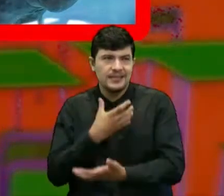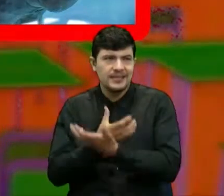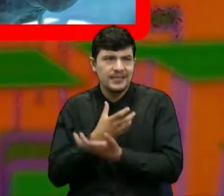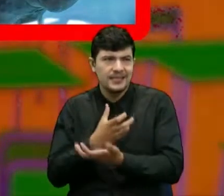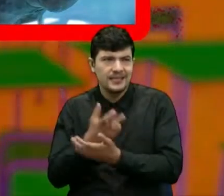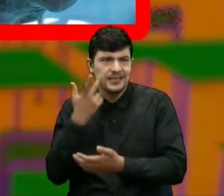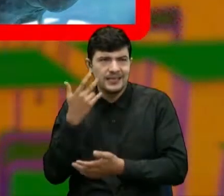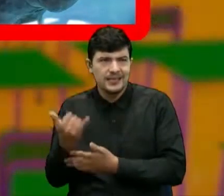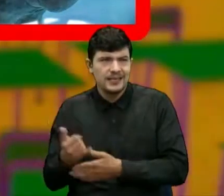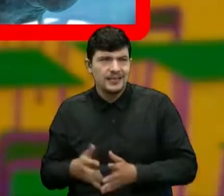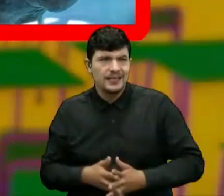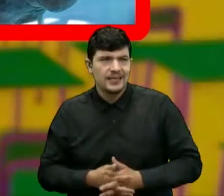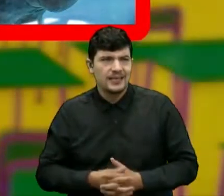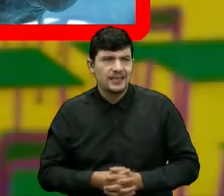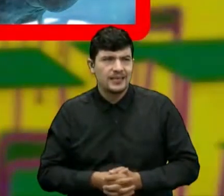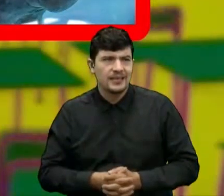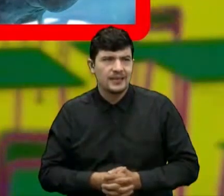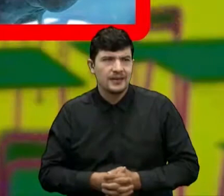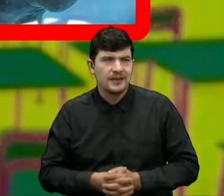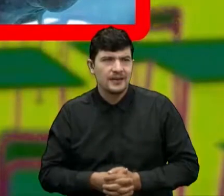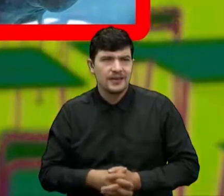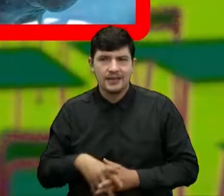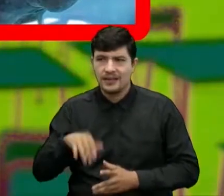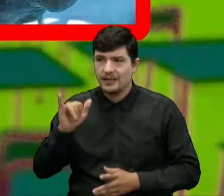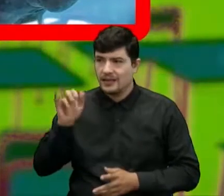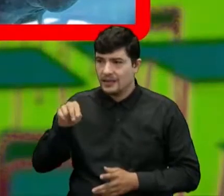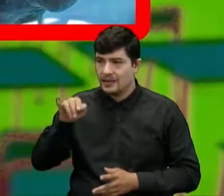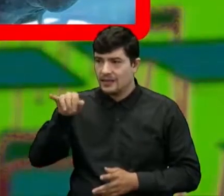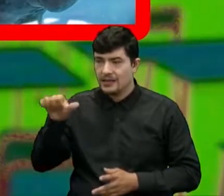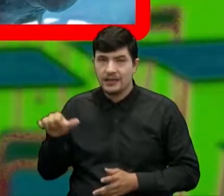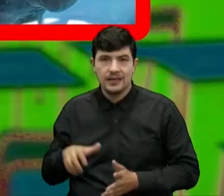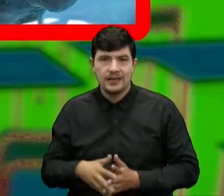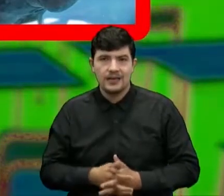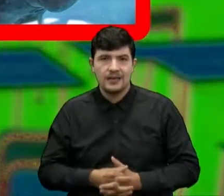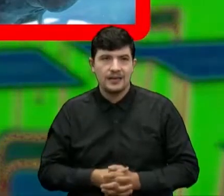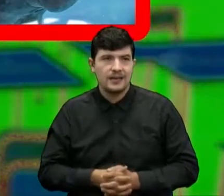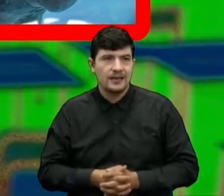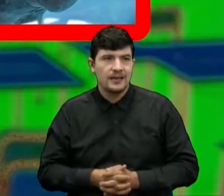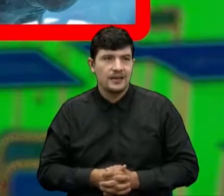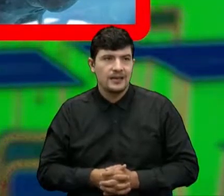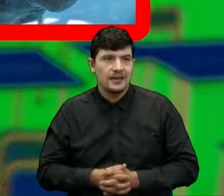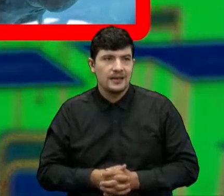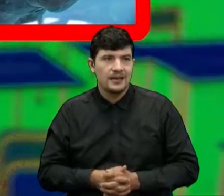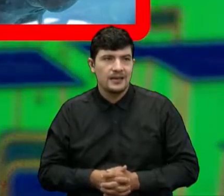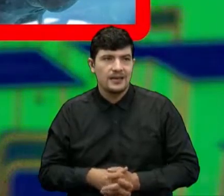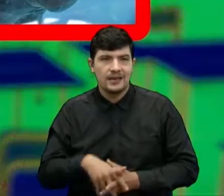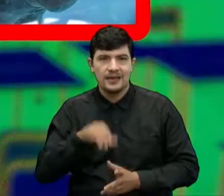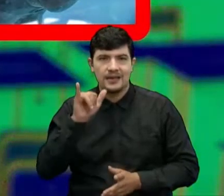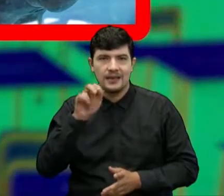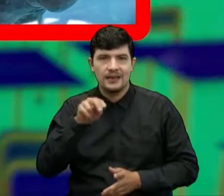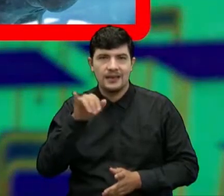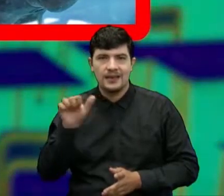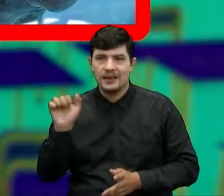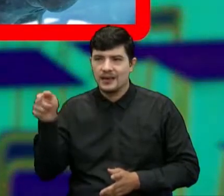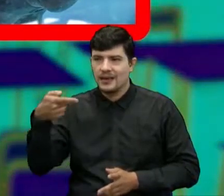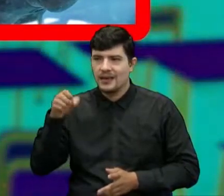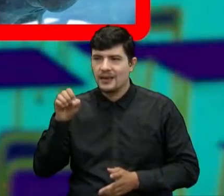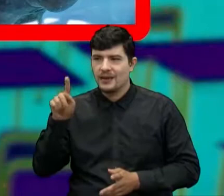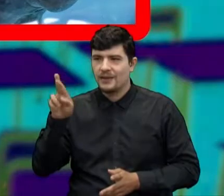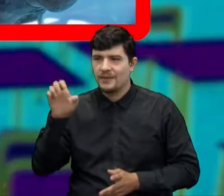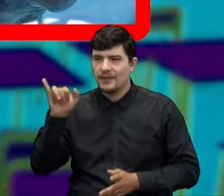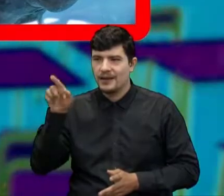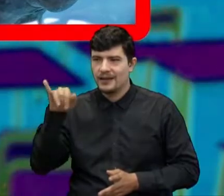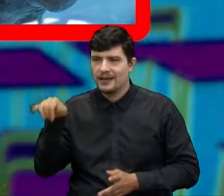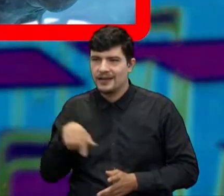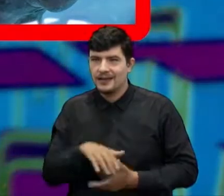¿Cómo se diría? Inia ¿Cómo se diría? Inia Geofrensis ¿Se fue para dónde? No es que aquí o no está aquí Olé